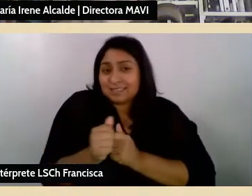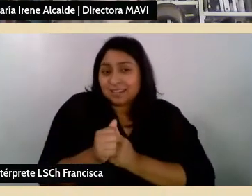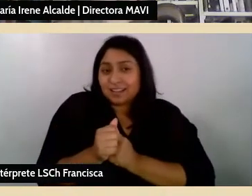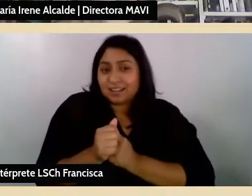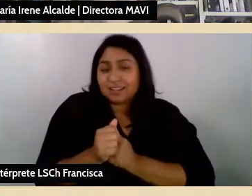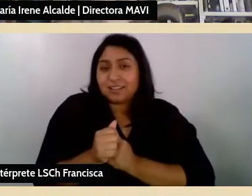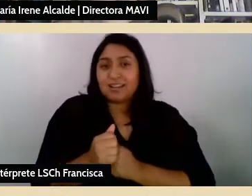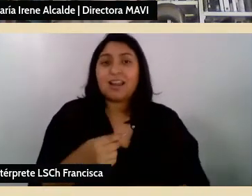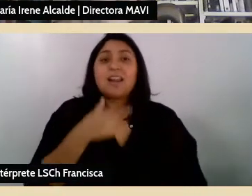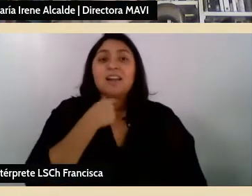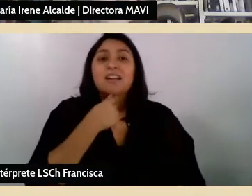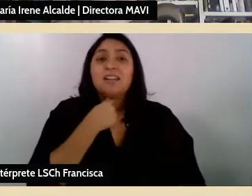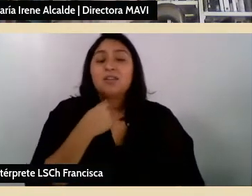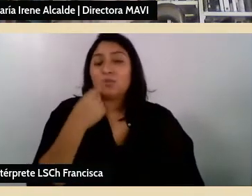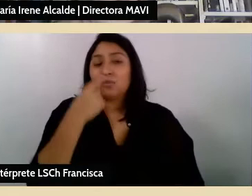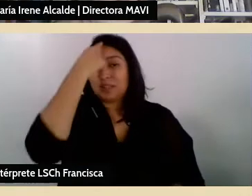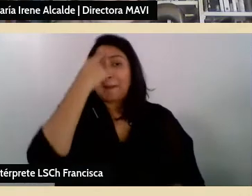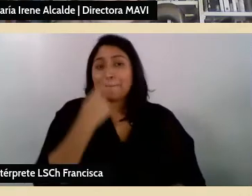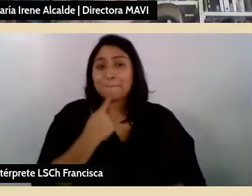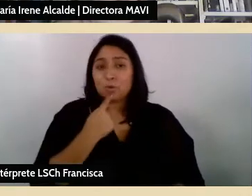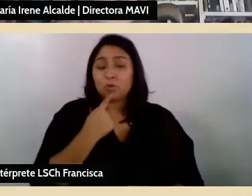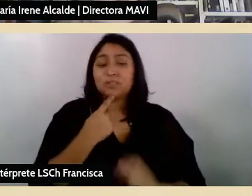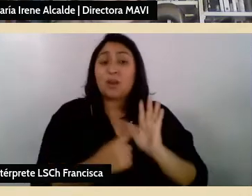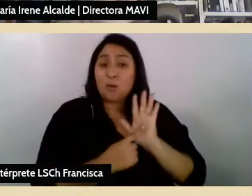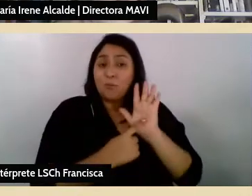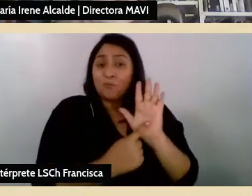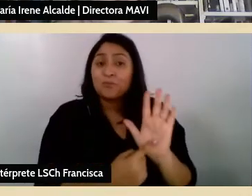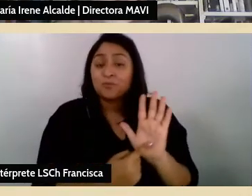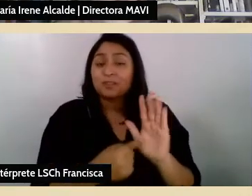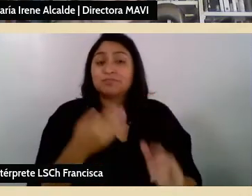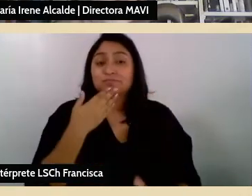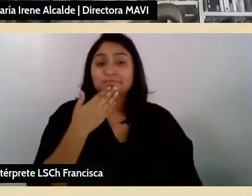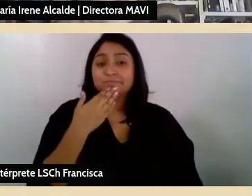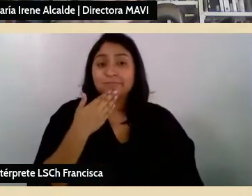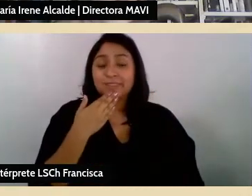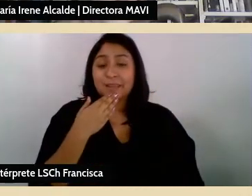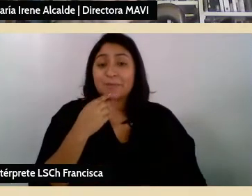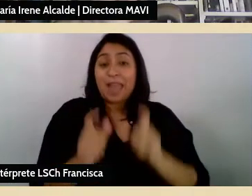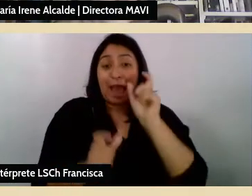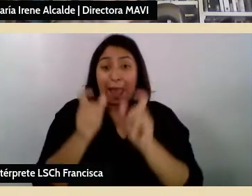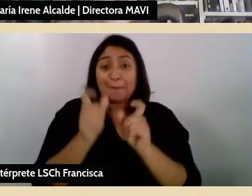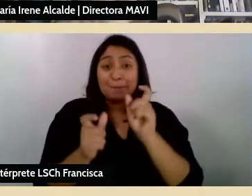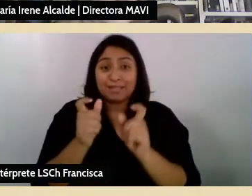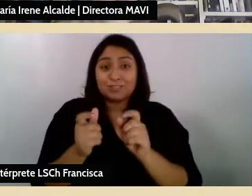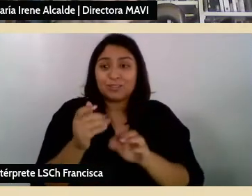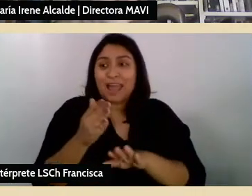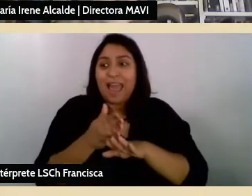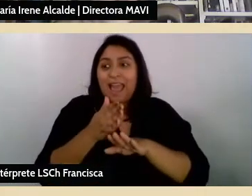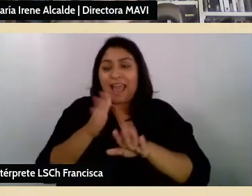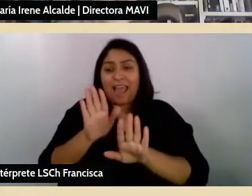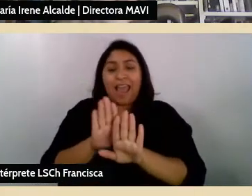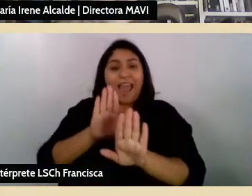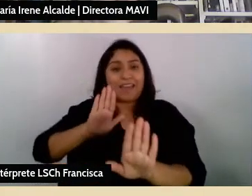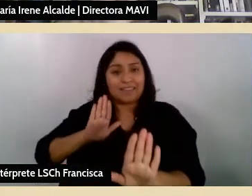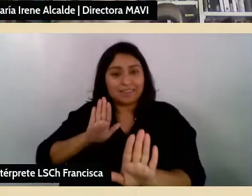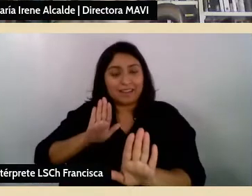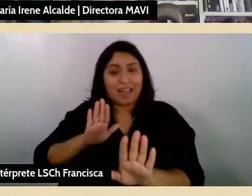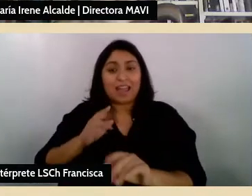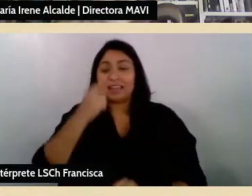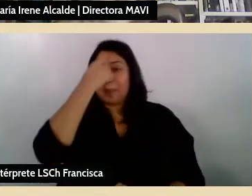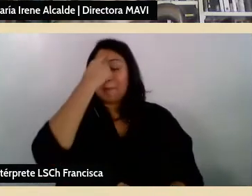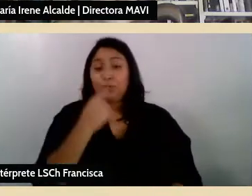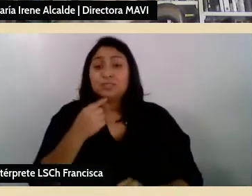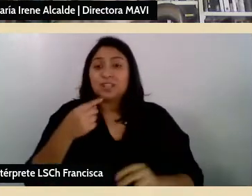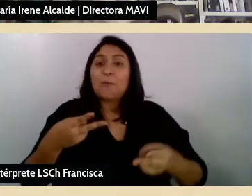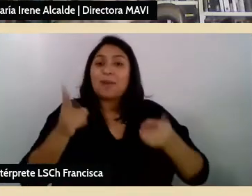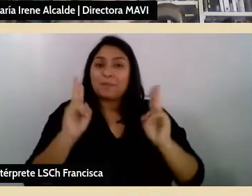que el museo muestre también a aquellos que están detrás, que hacen posible que ese museo sea, ¿no? Sea